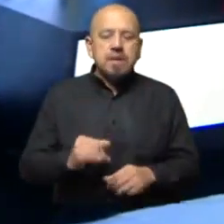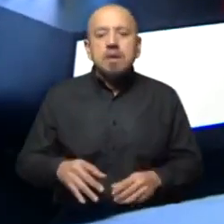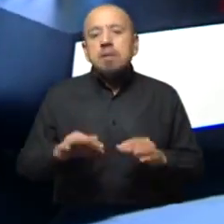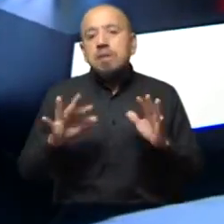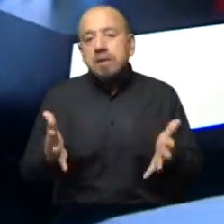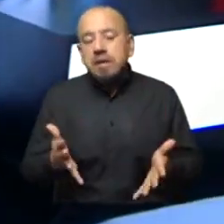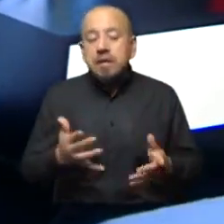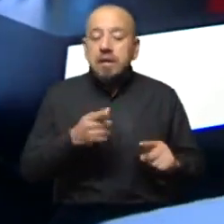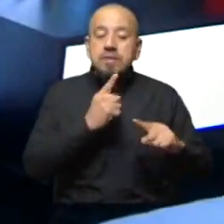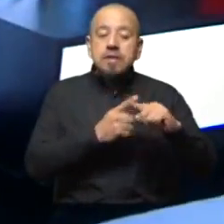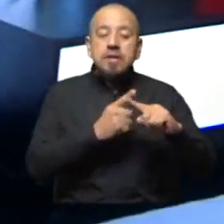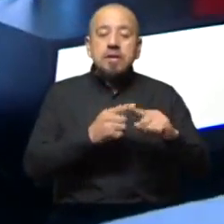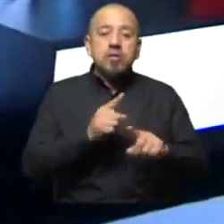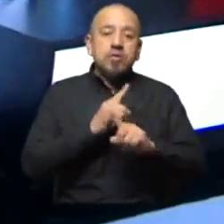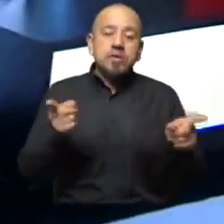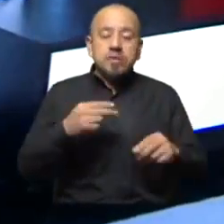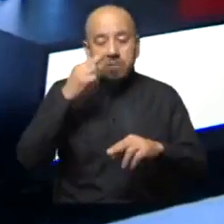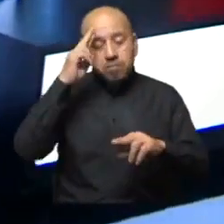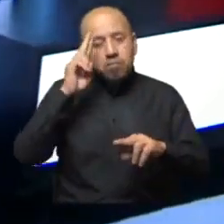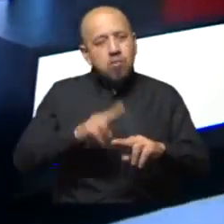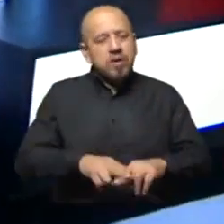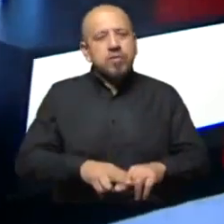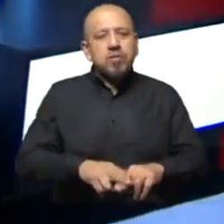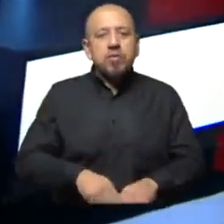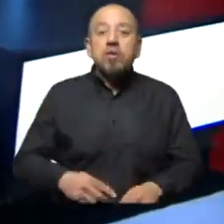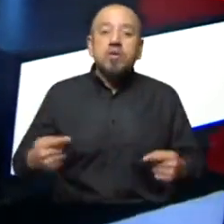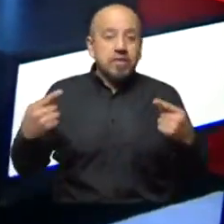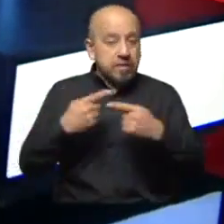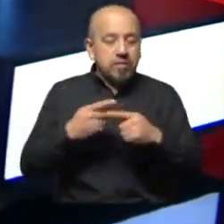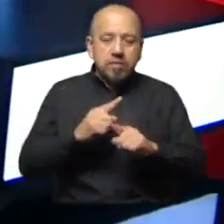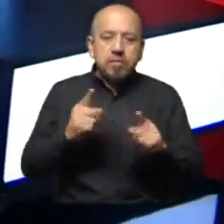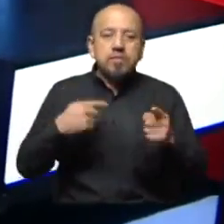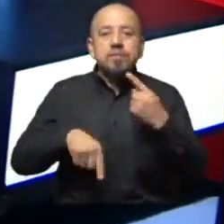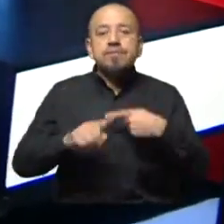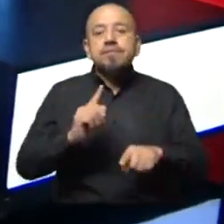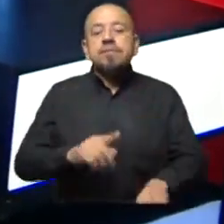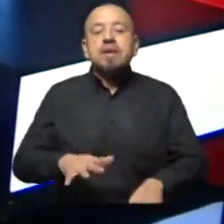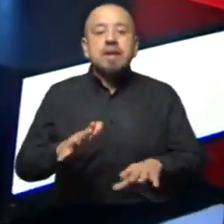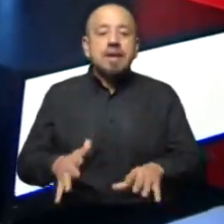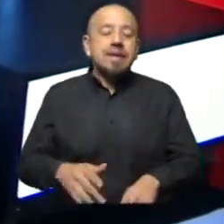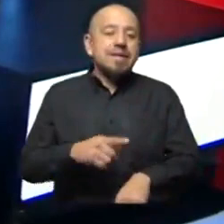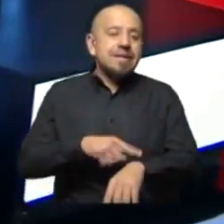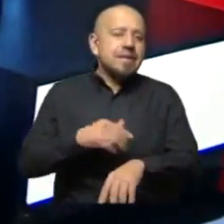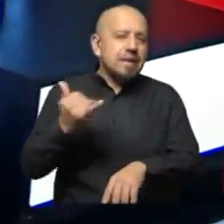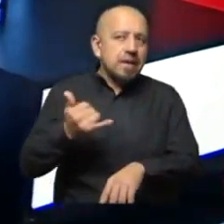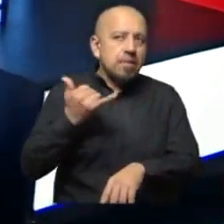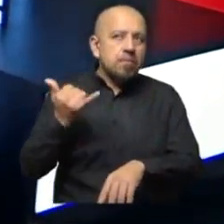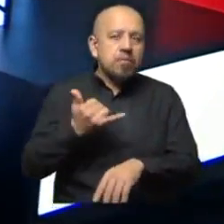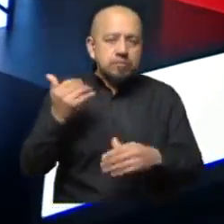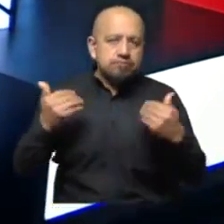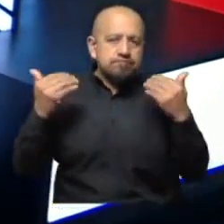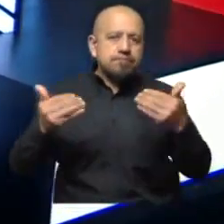no sea morir al revés y aunque el tiempo sea el arma más eficaz el amor